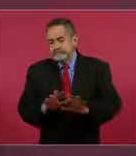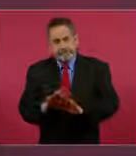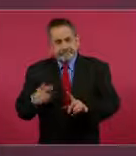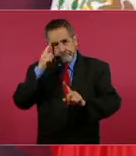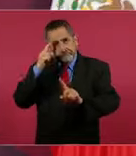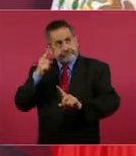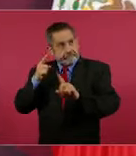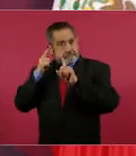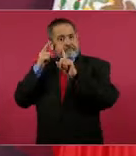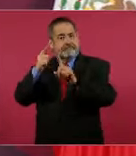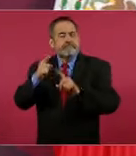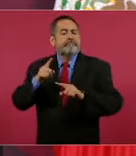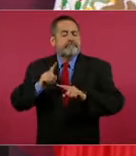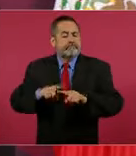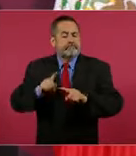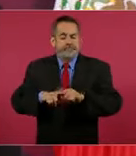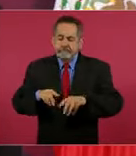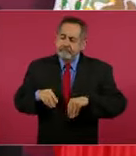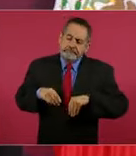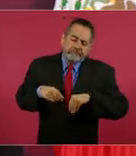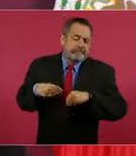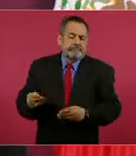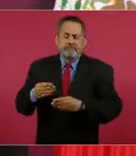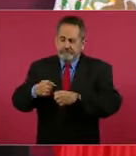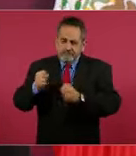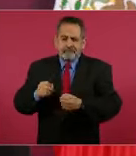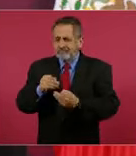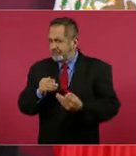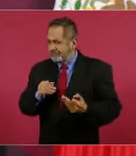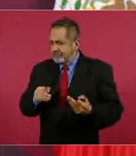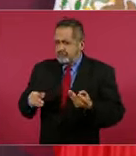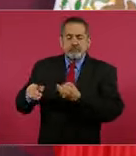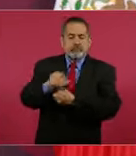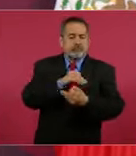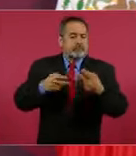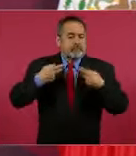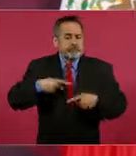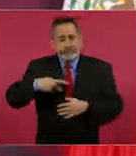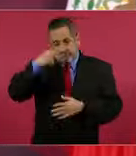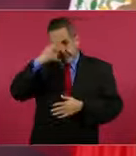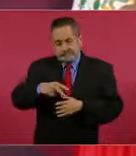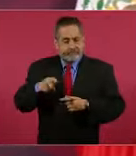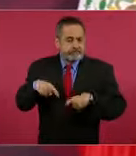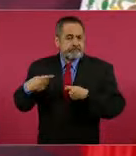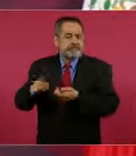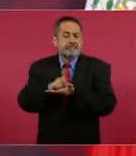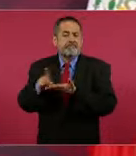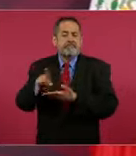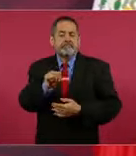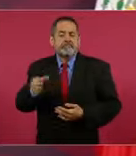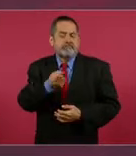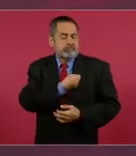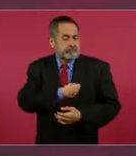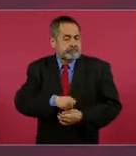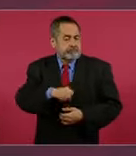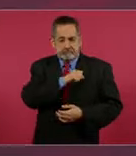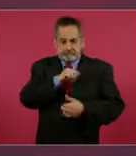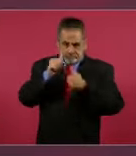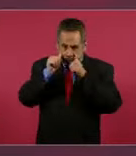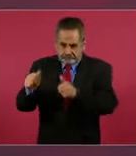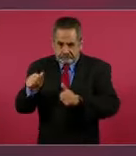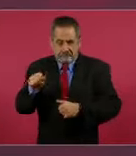que se garantice a todos los mexicanos el derecho a la salud. Eso